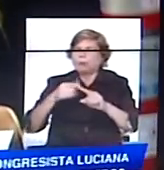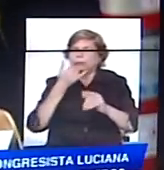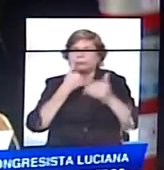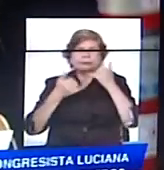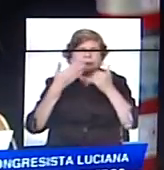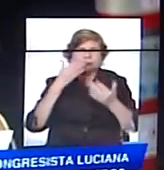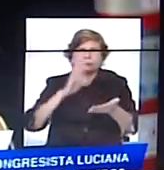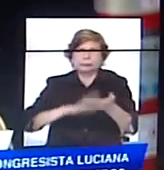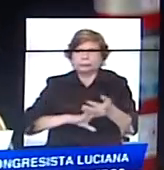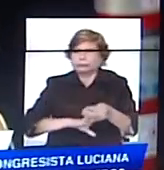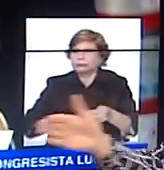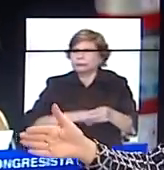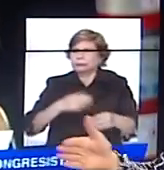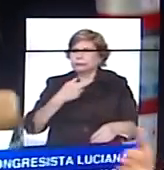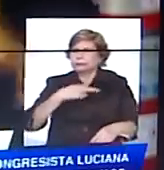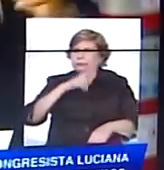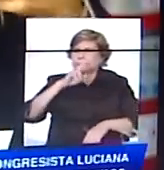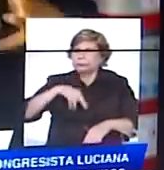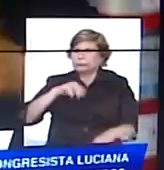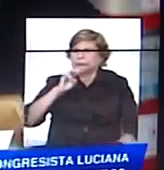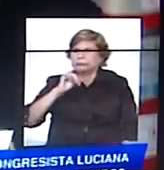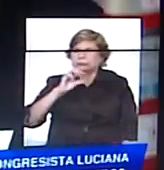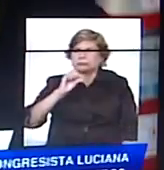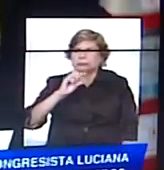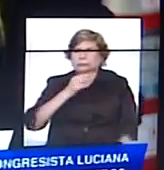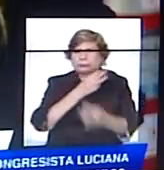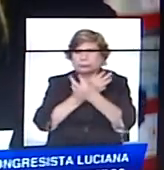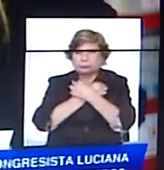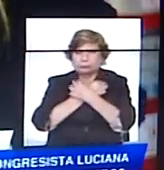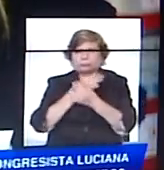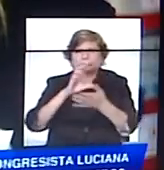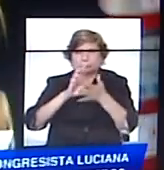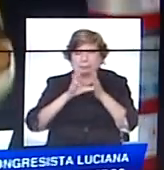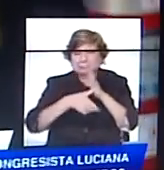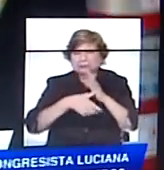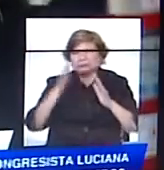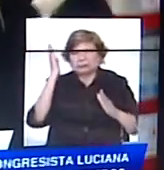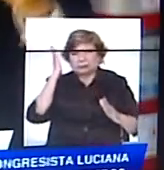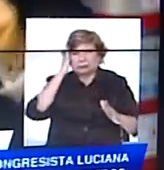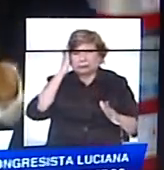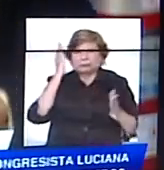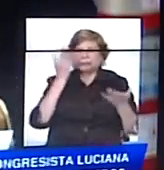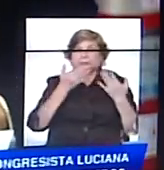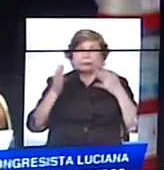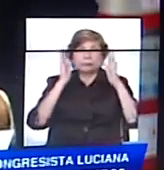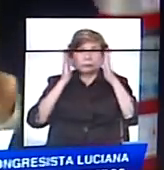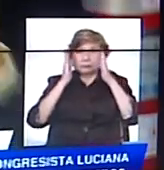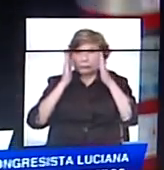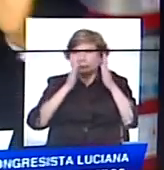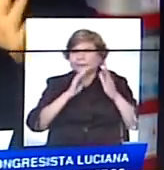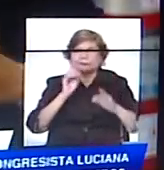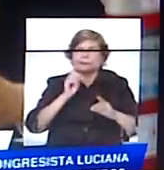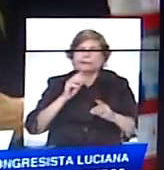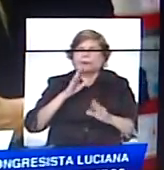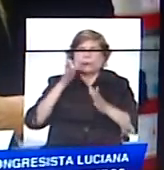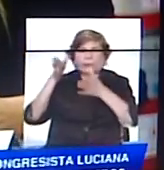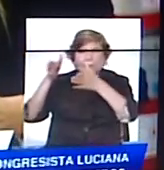vamos a buscar, cuál es el proceso que sigue y cuál es la prognosis de pena en esta,